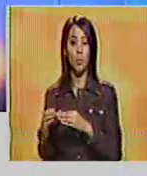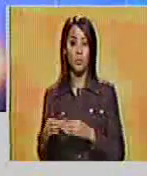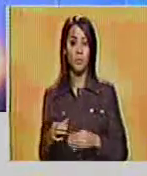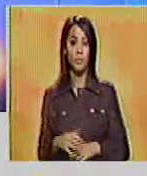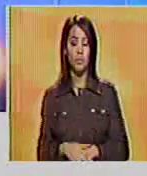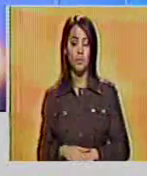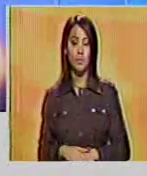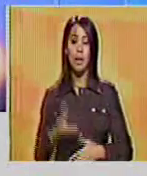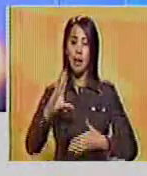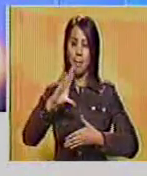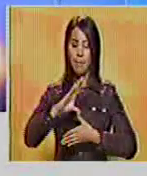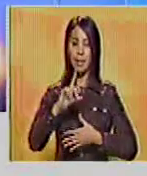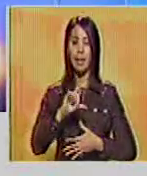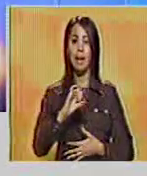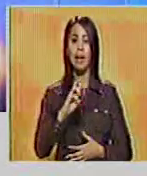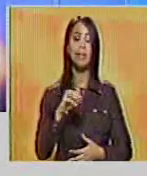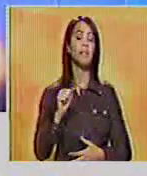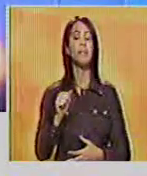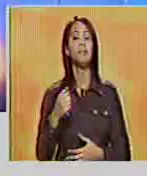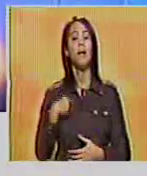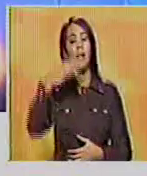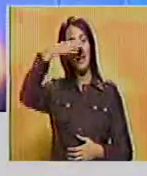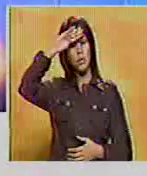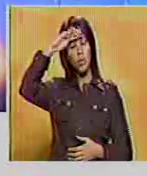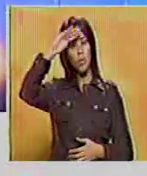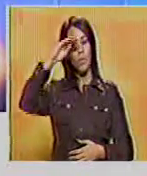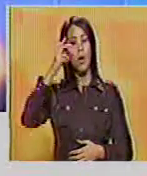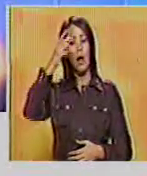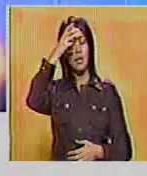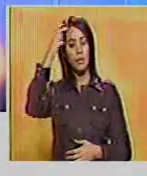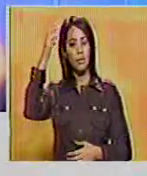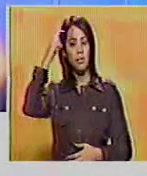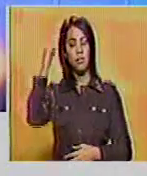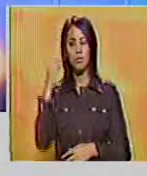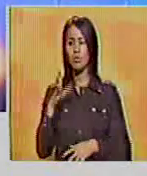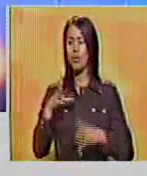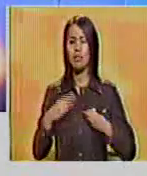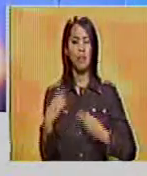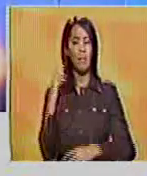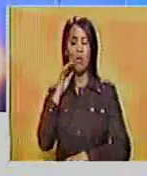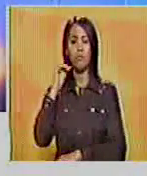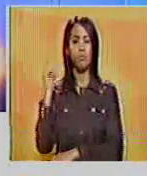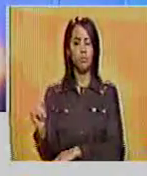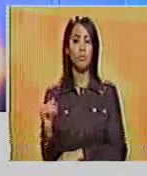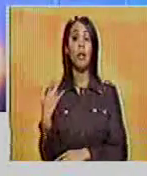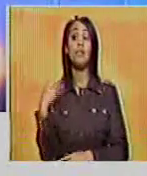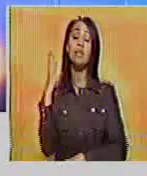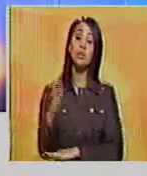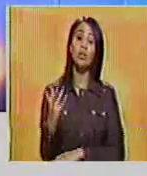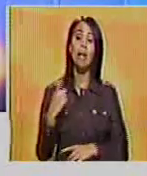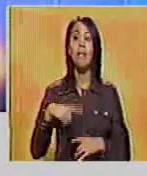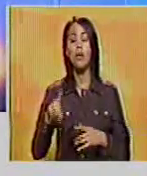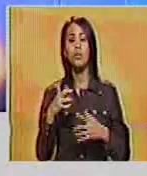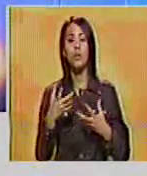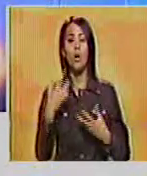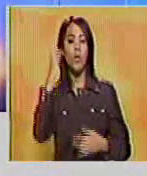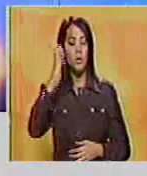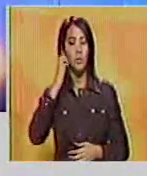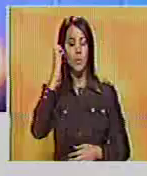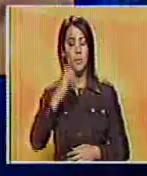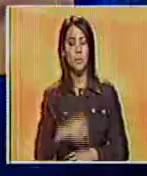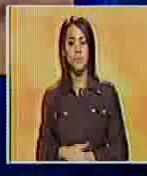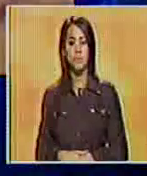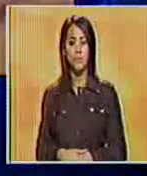de las américas en lima desde la habana arreaza cuestionó las sanciones impuestas al país por parte de eeuu y la unión europea